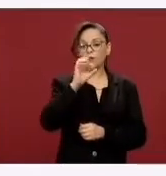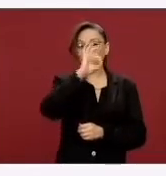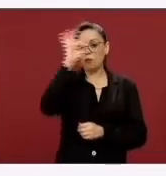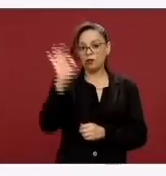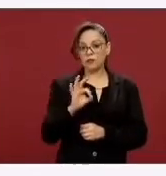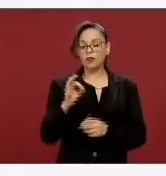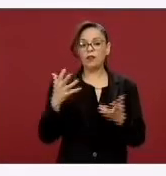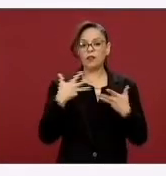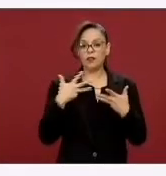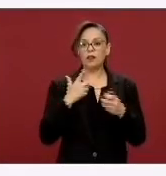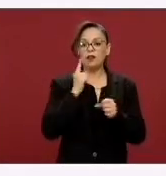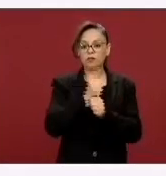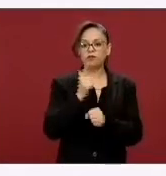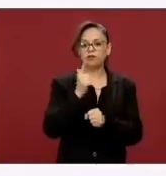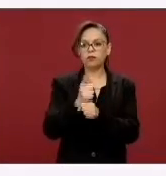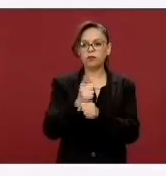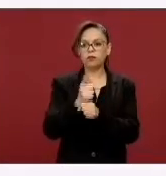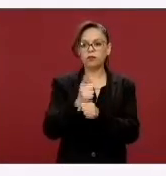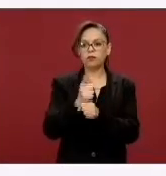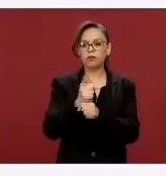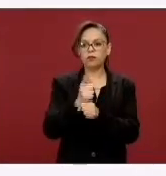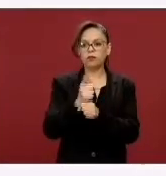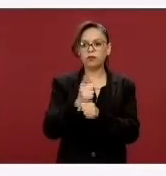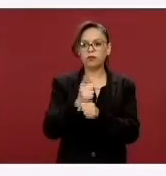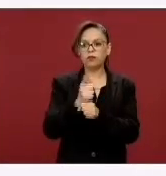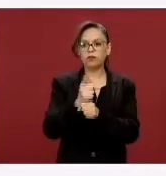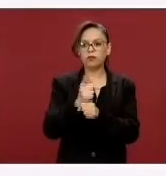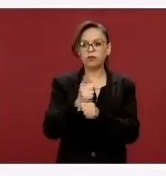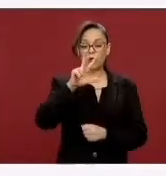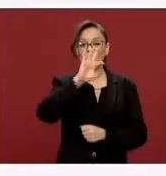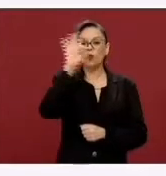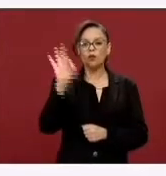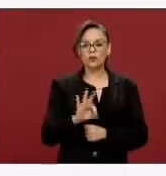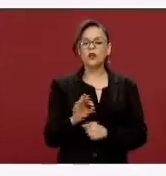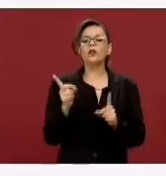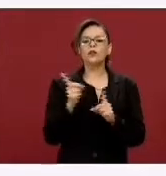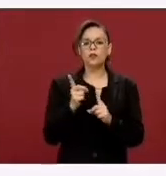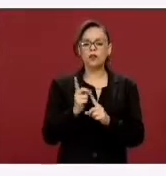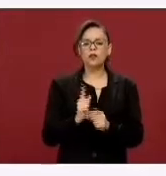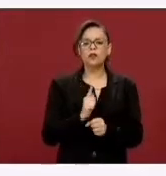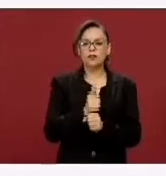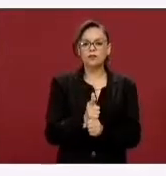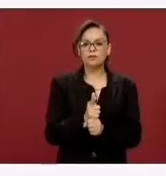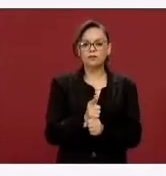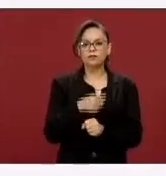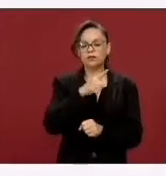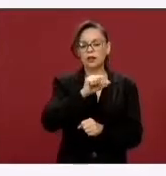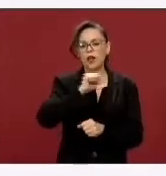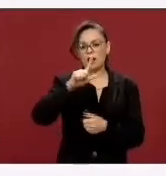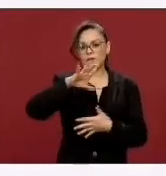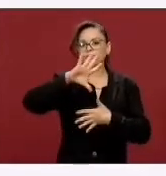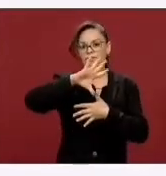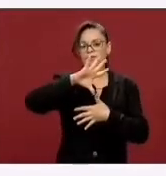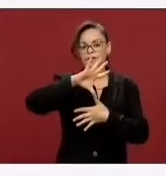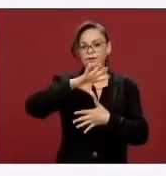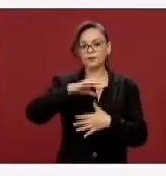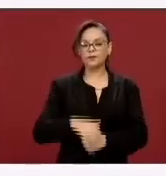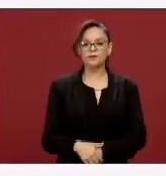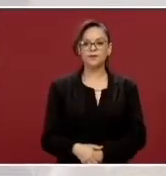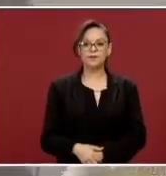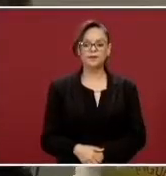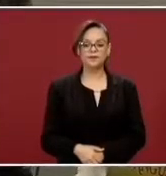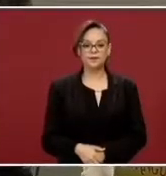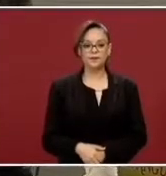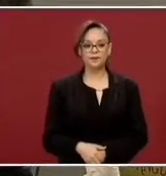registrados en Europa, mientras que 28% registrados en el continente americano. Pasamos a